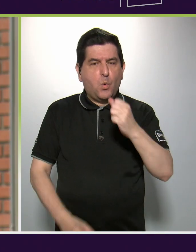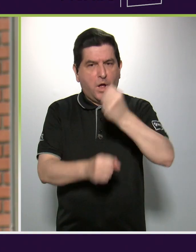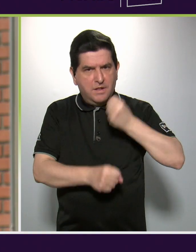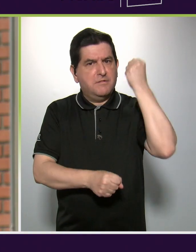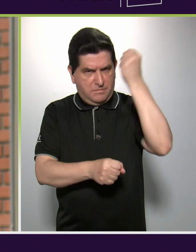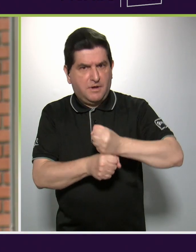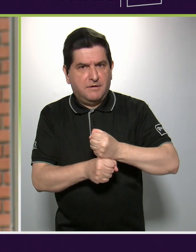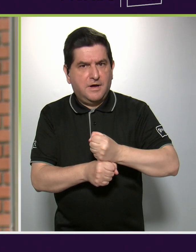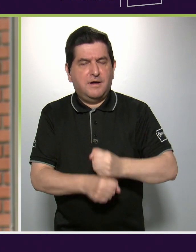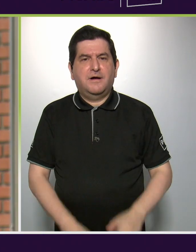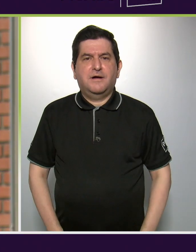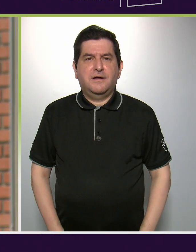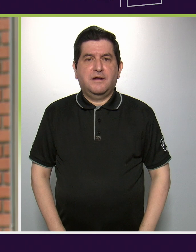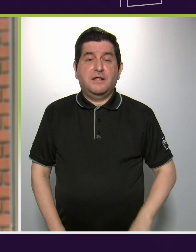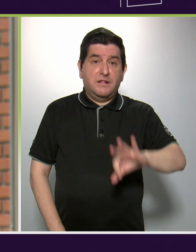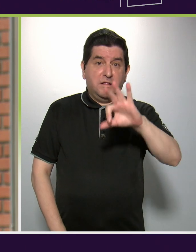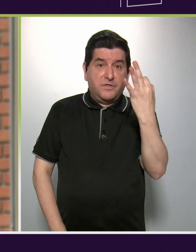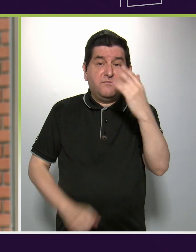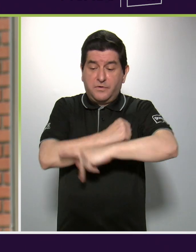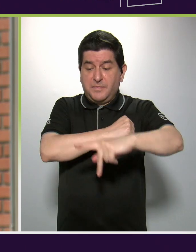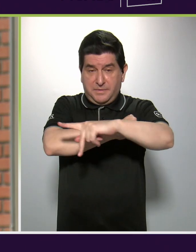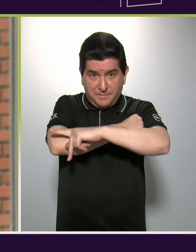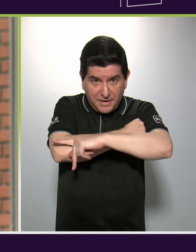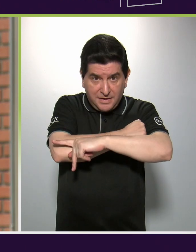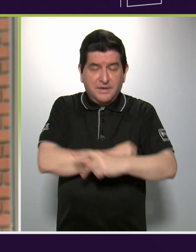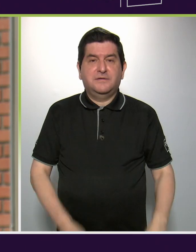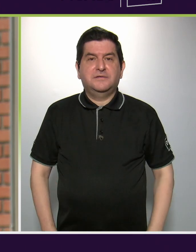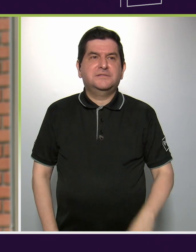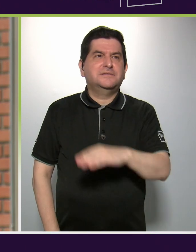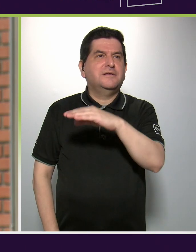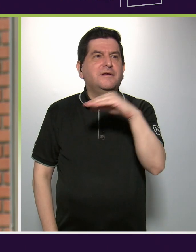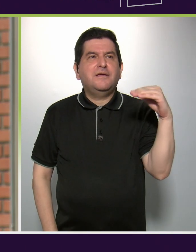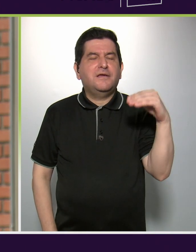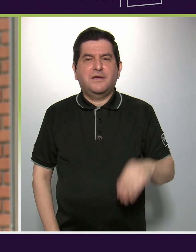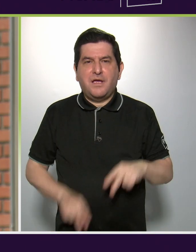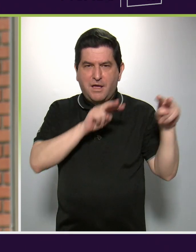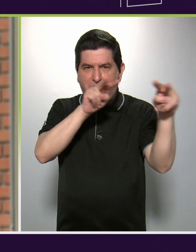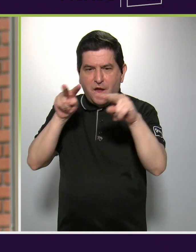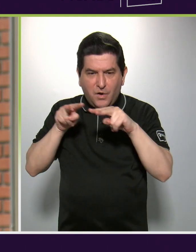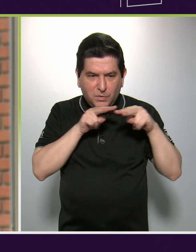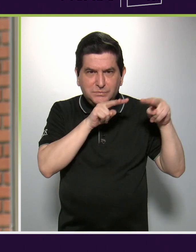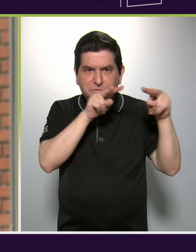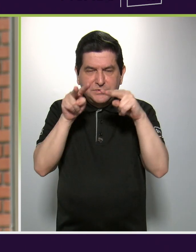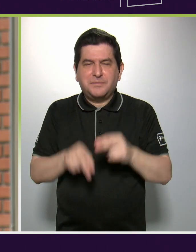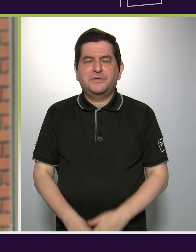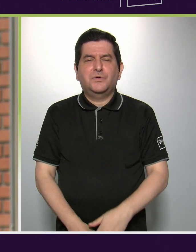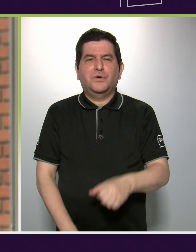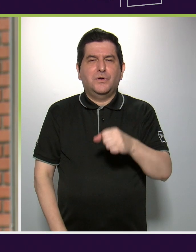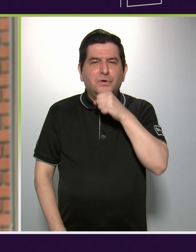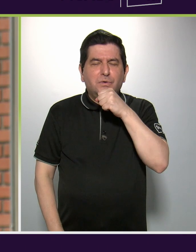está trabajando a nivel país, y en ese sentido desde el Observatorio